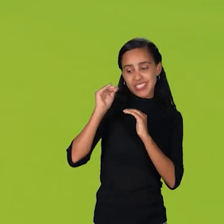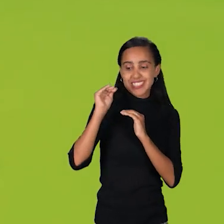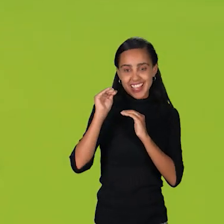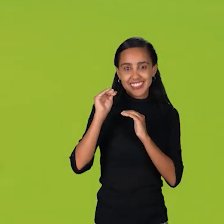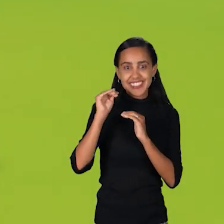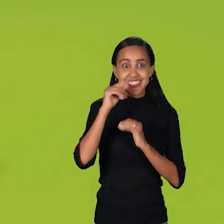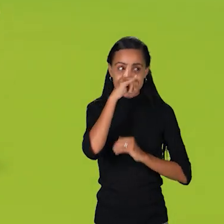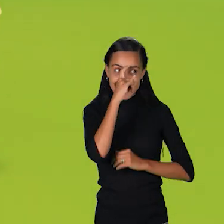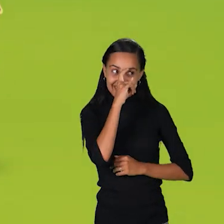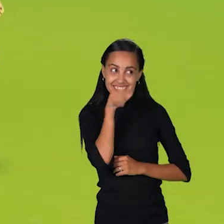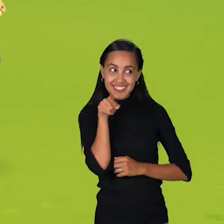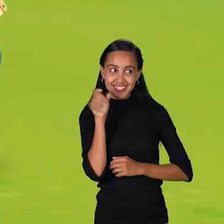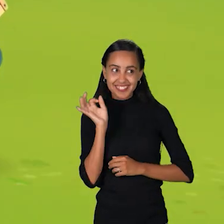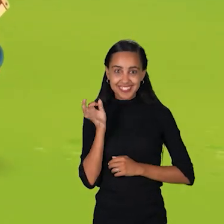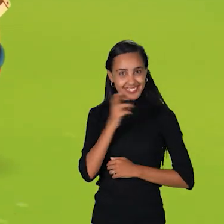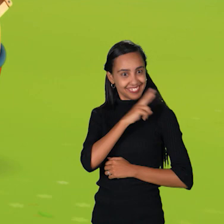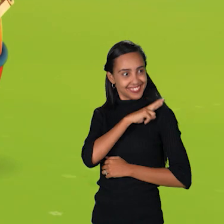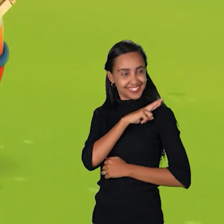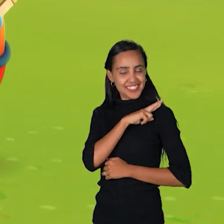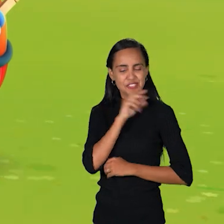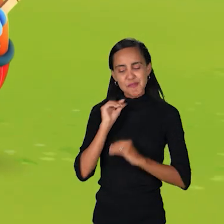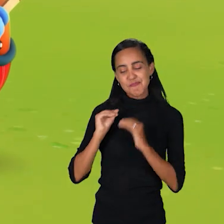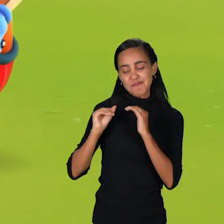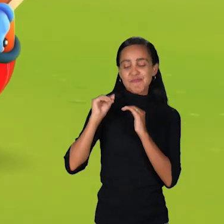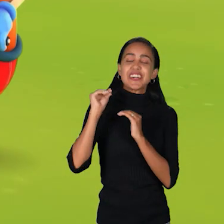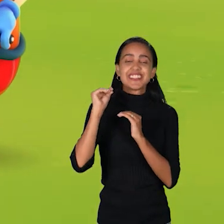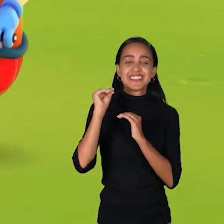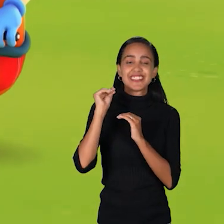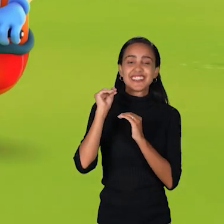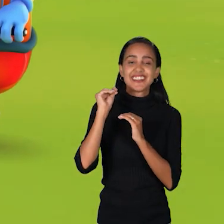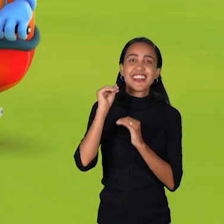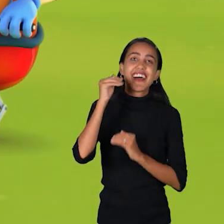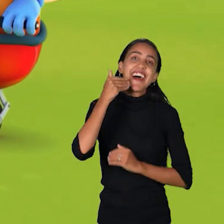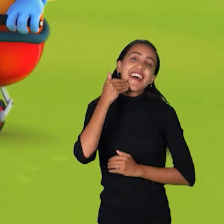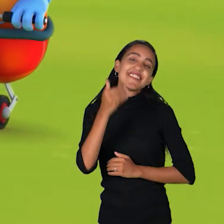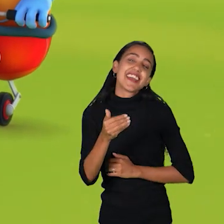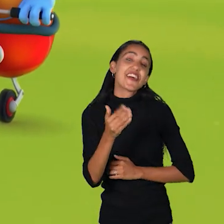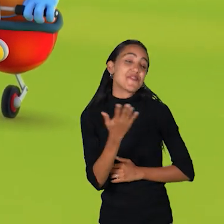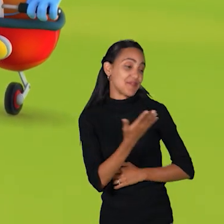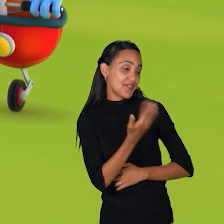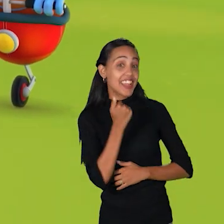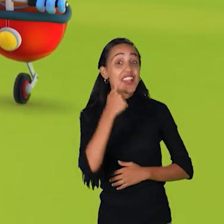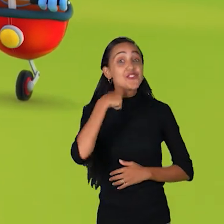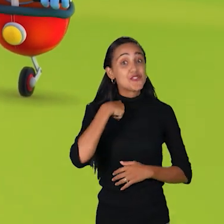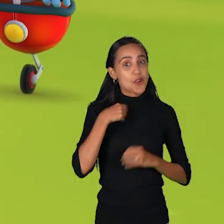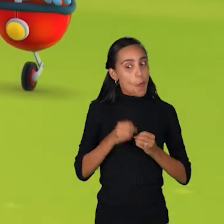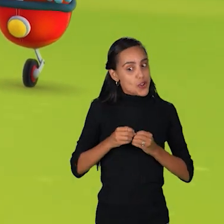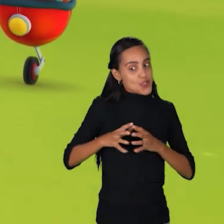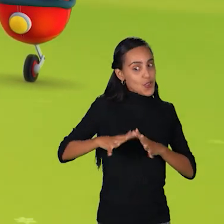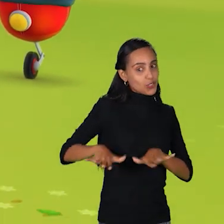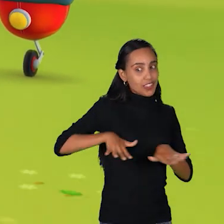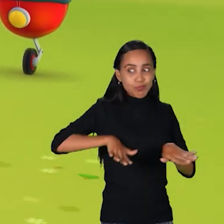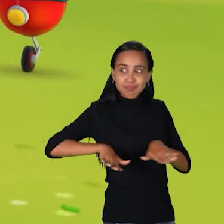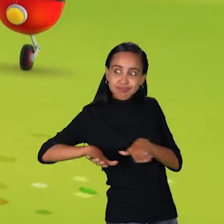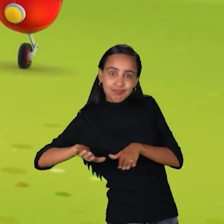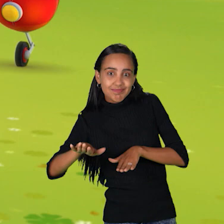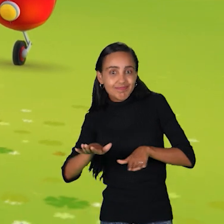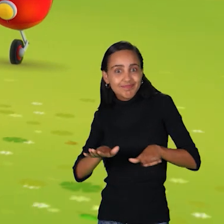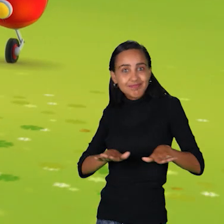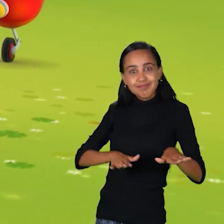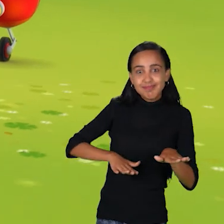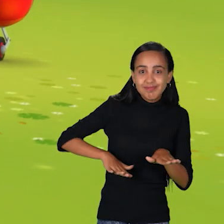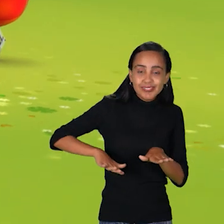¡Sí, eso es cierto! ¡Soy más alta! ¡Qué bien! Venga, te voy a soltar para que te muevas tú sola,